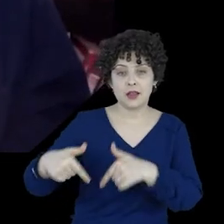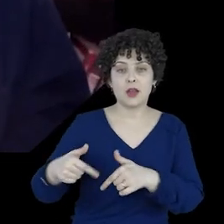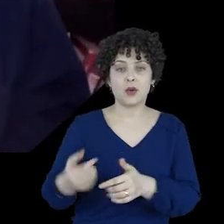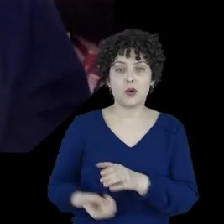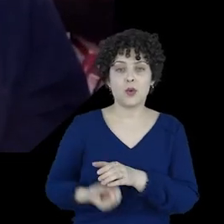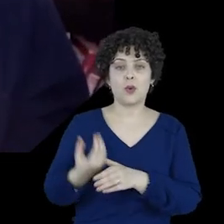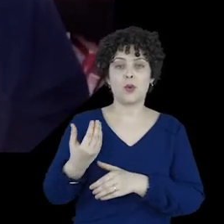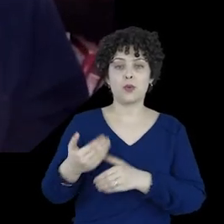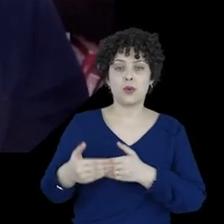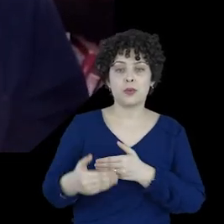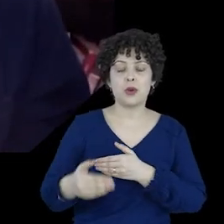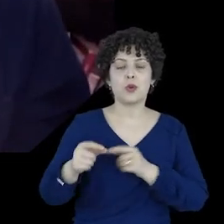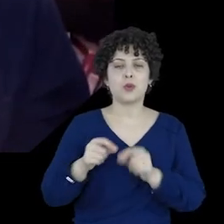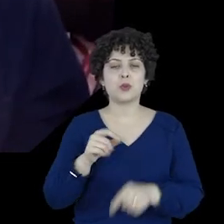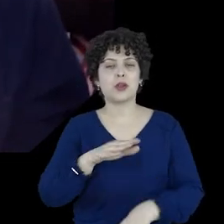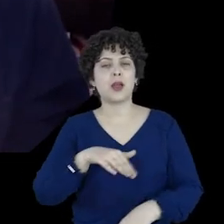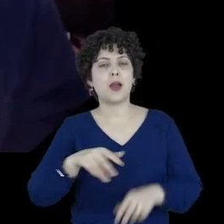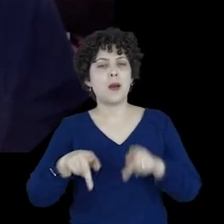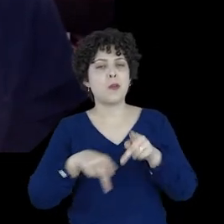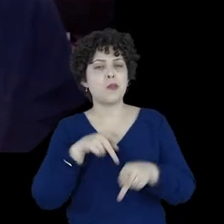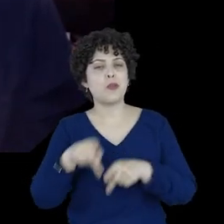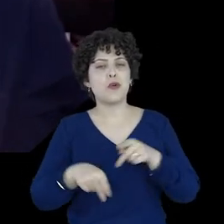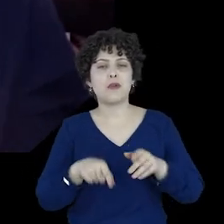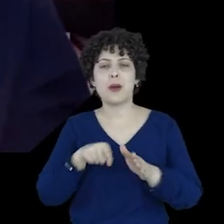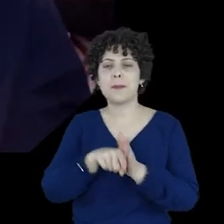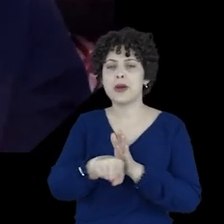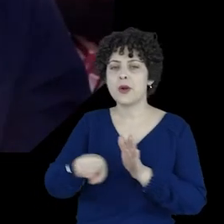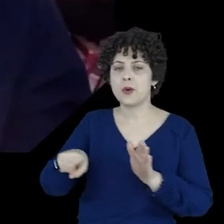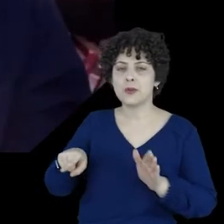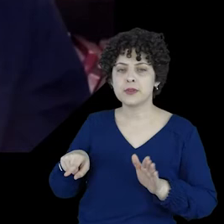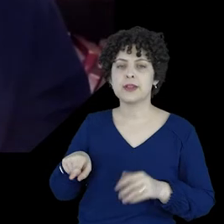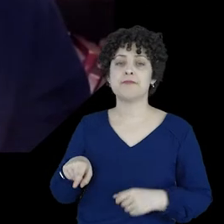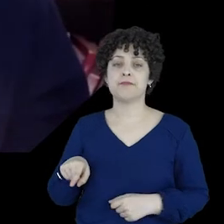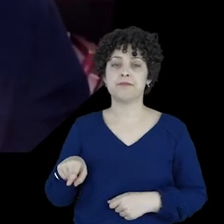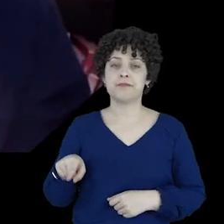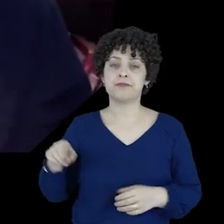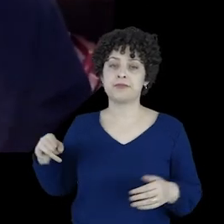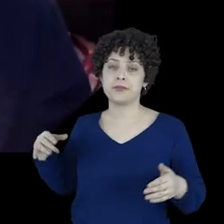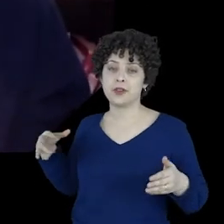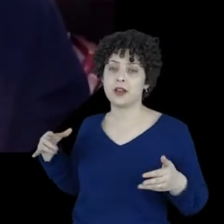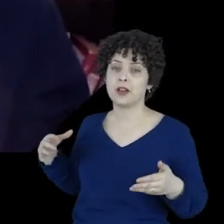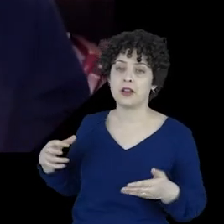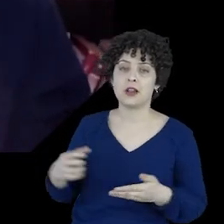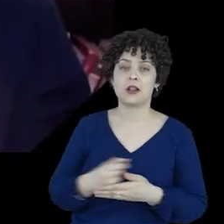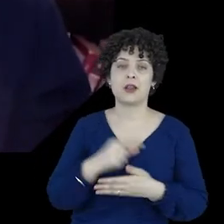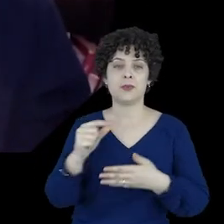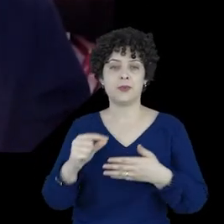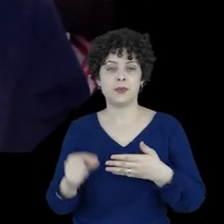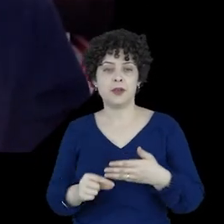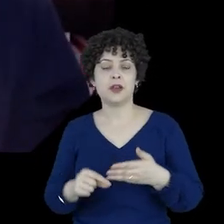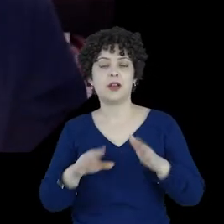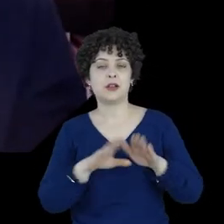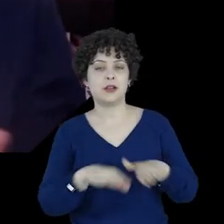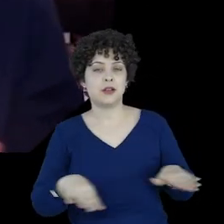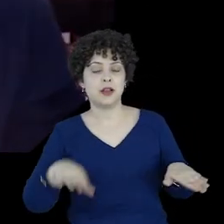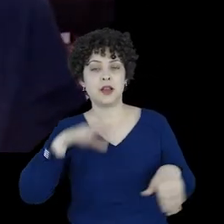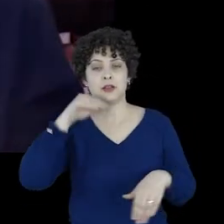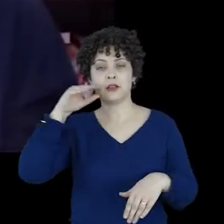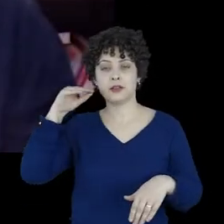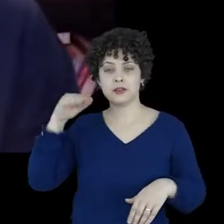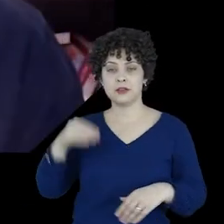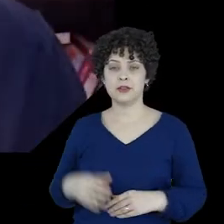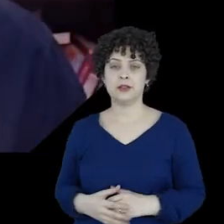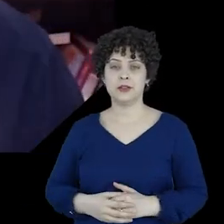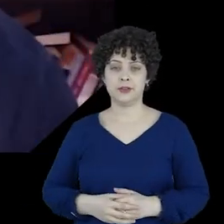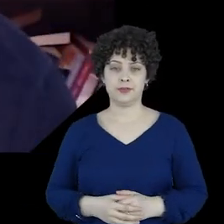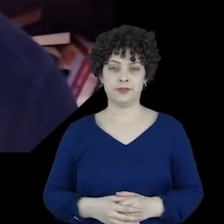que fue levantada a partir de una consulta ciudadana y rescata estos elementos relacionados con niños, niñas